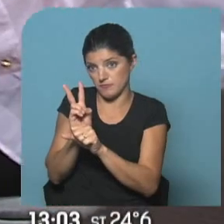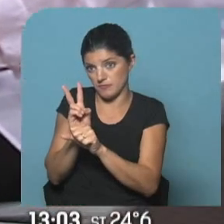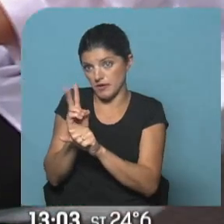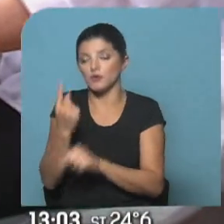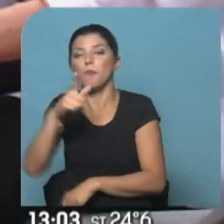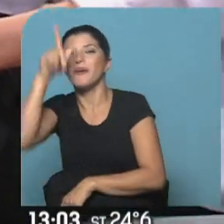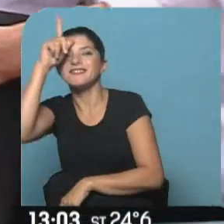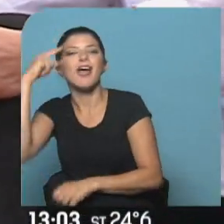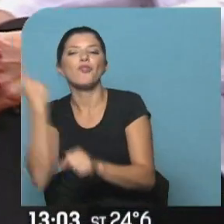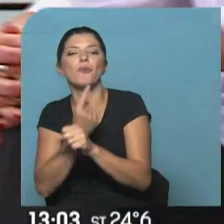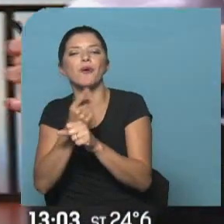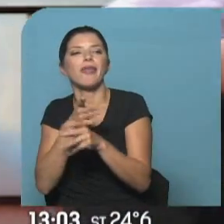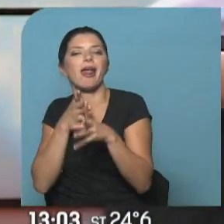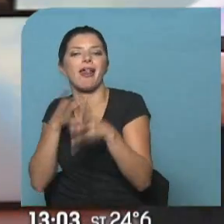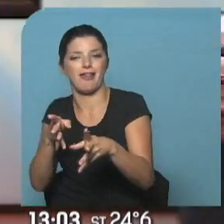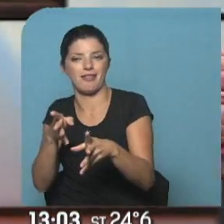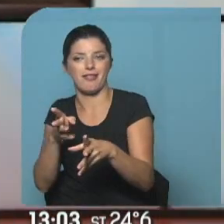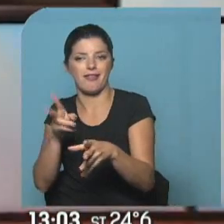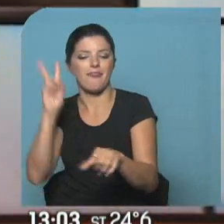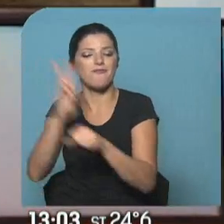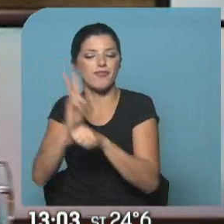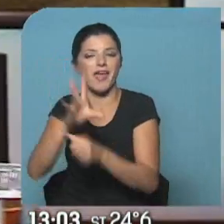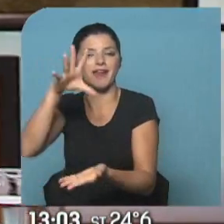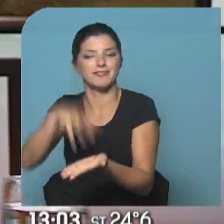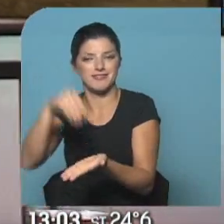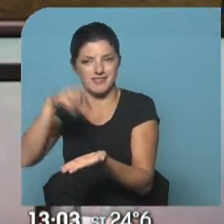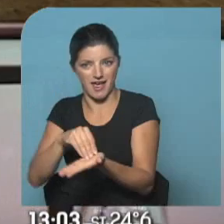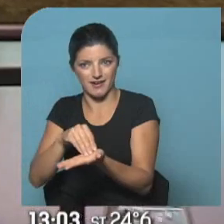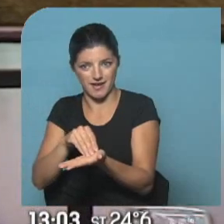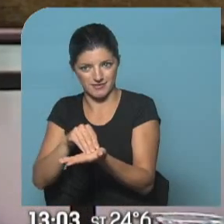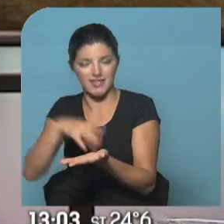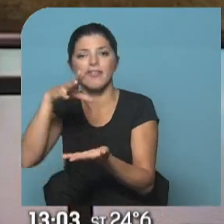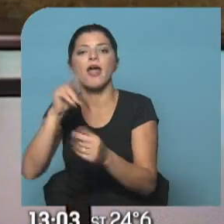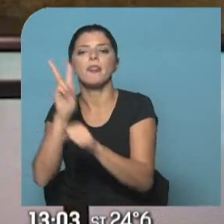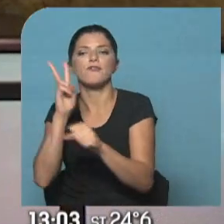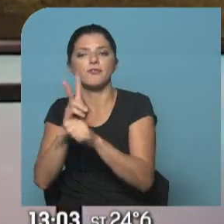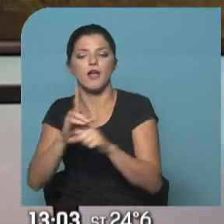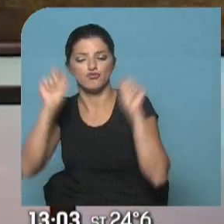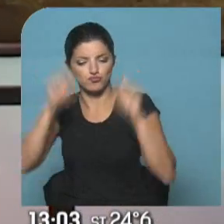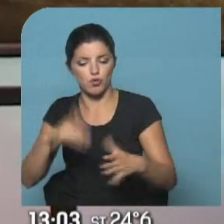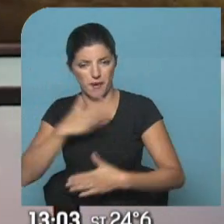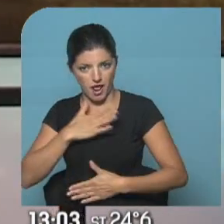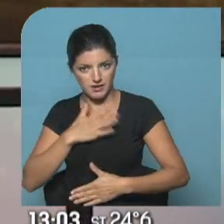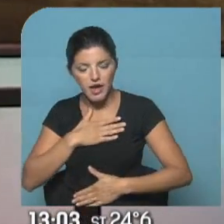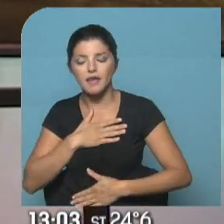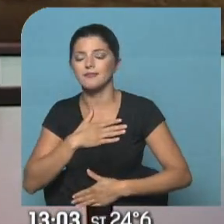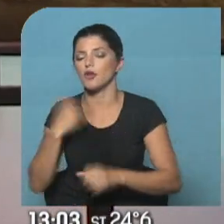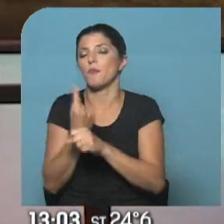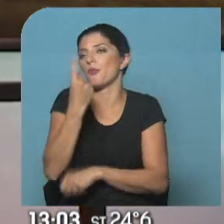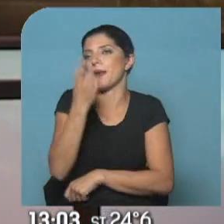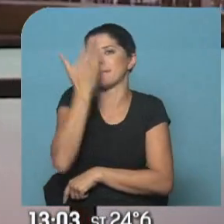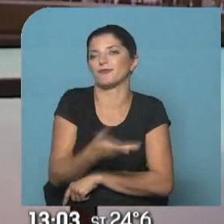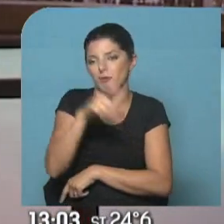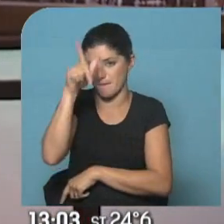un policía. La máxima potencia en la defensa de un territorio, de la soberanía estatal, es la que, de alguna